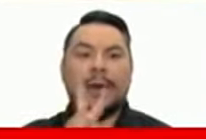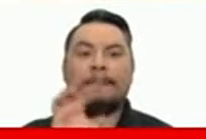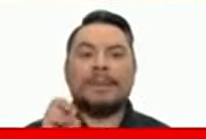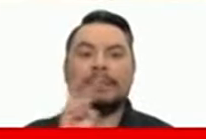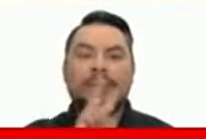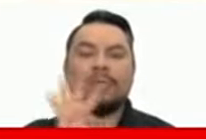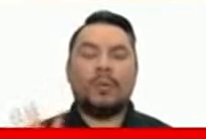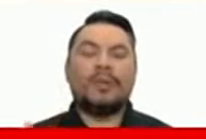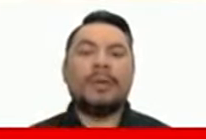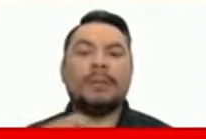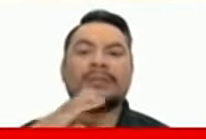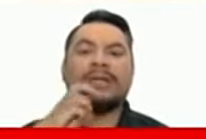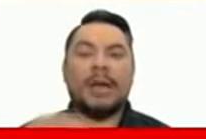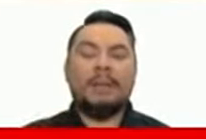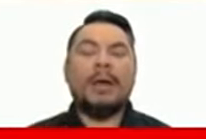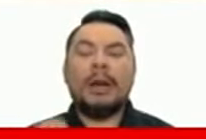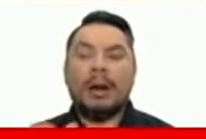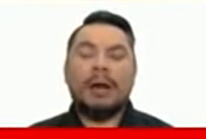186-2024 PCM A.